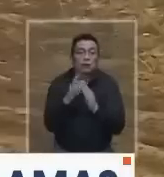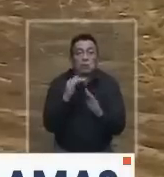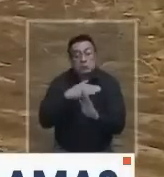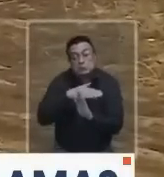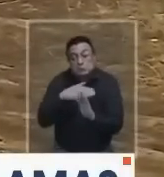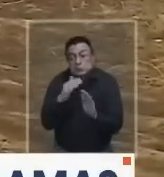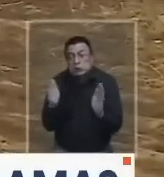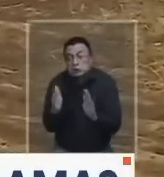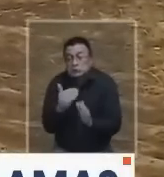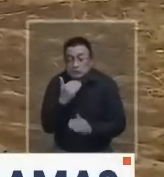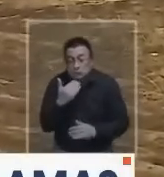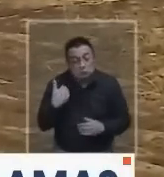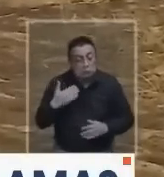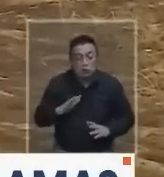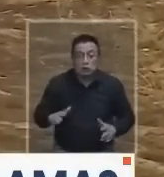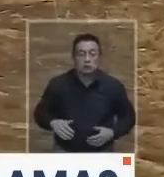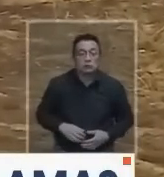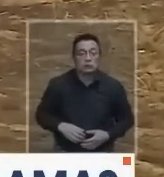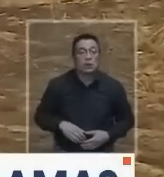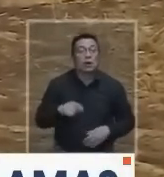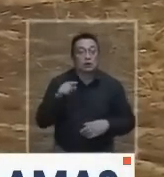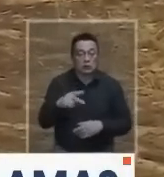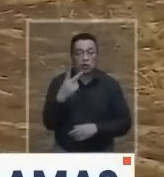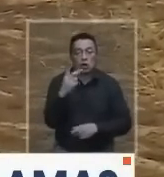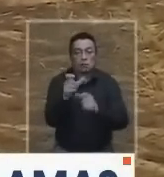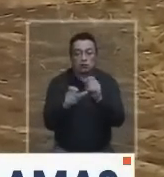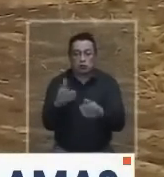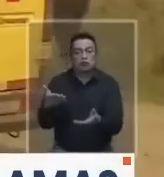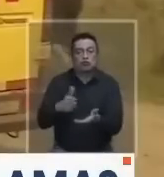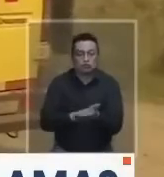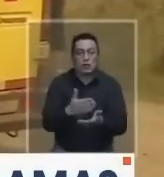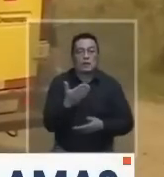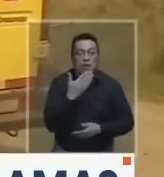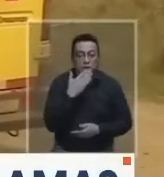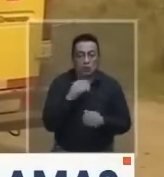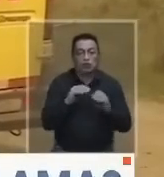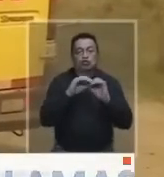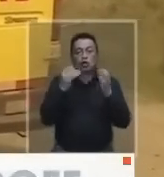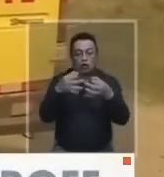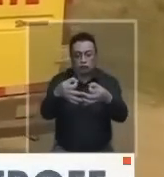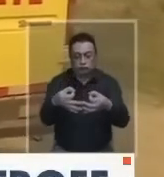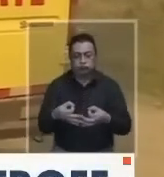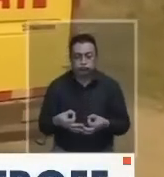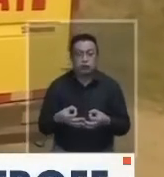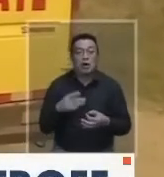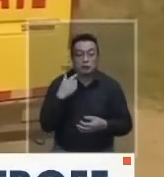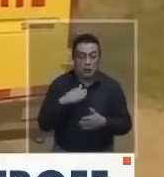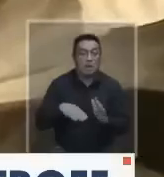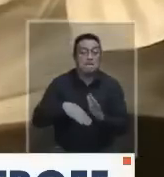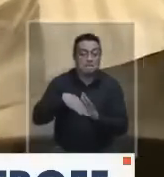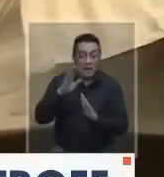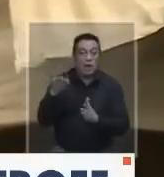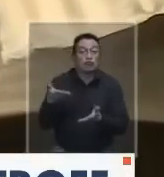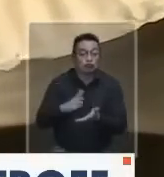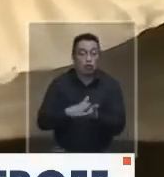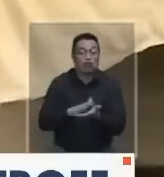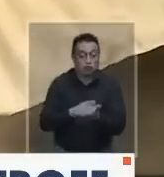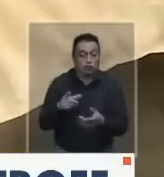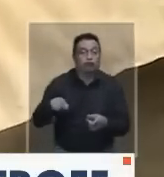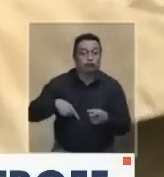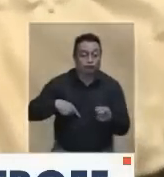una media vuelta también dos personas Perdieron su vida y se suman a las víctimas fatales este incendio ya es el con más fallecidos